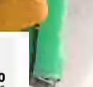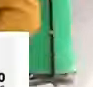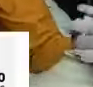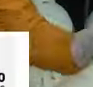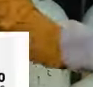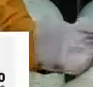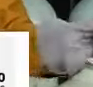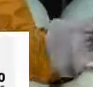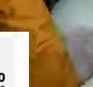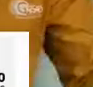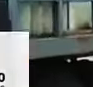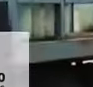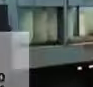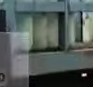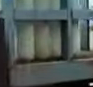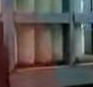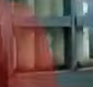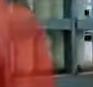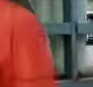COVID-19.